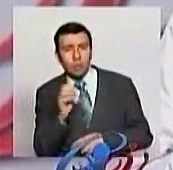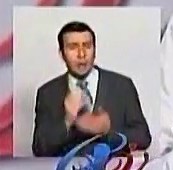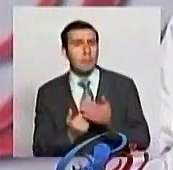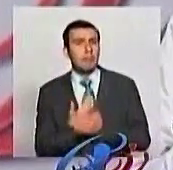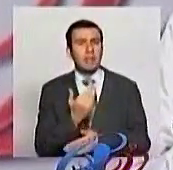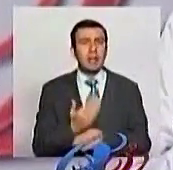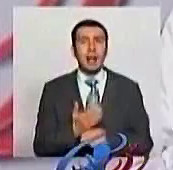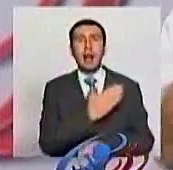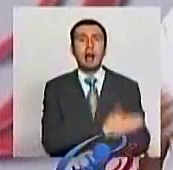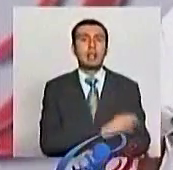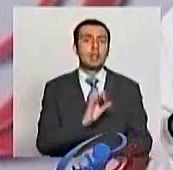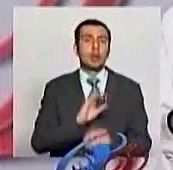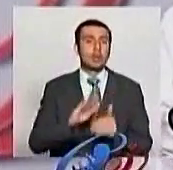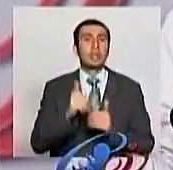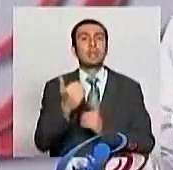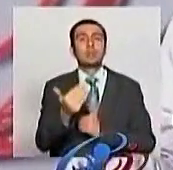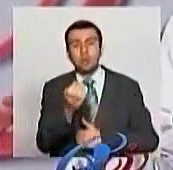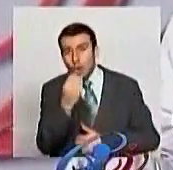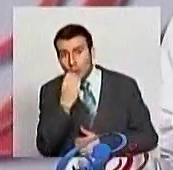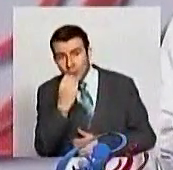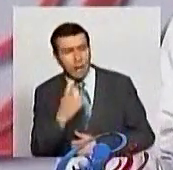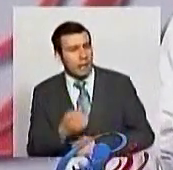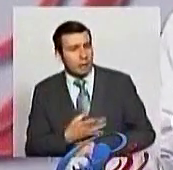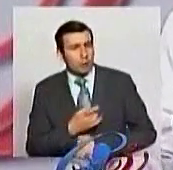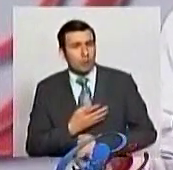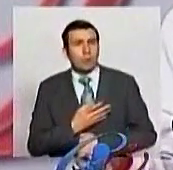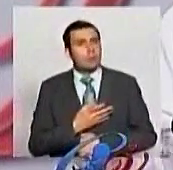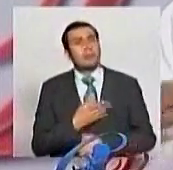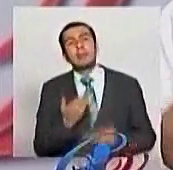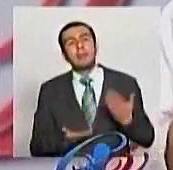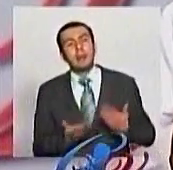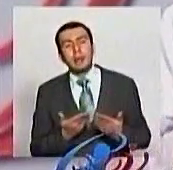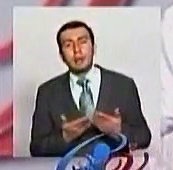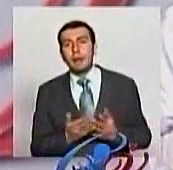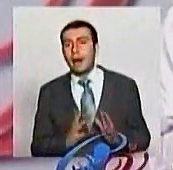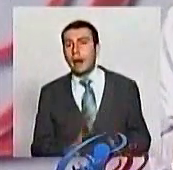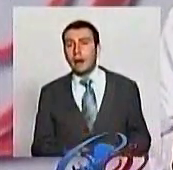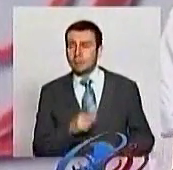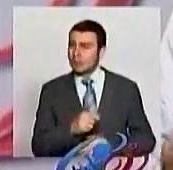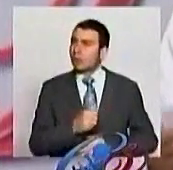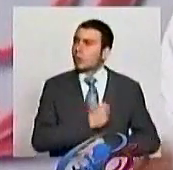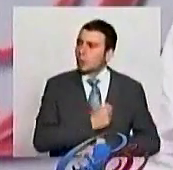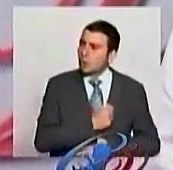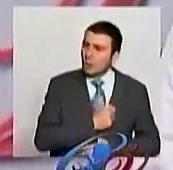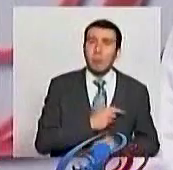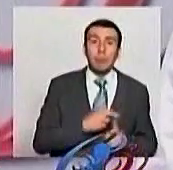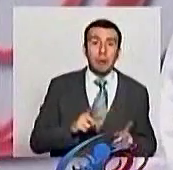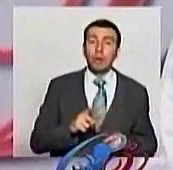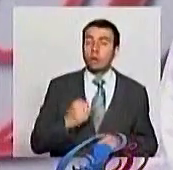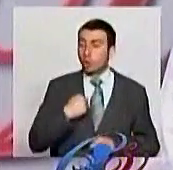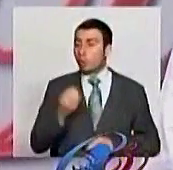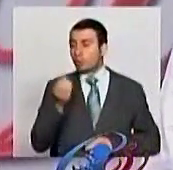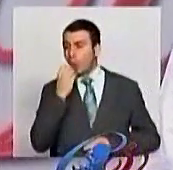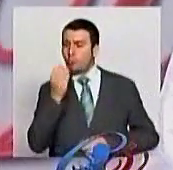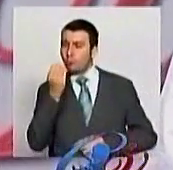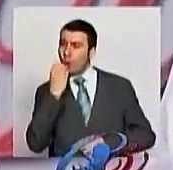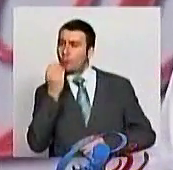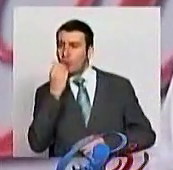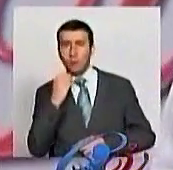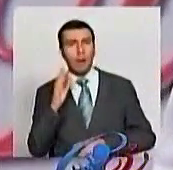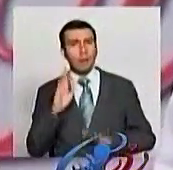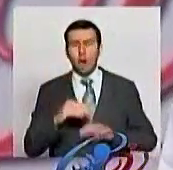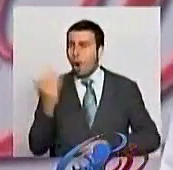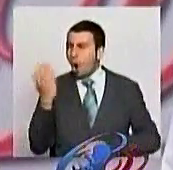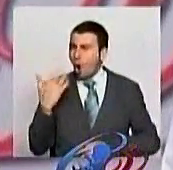después de comer? Ahí ya, si el paciente le dice a uno, este dolor es en el pecho, pero me da después de que como